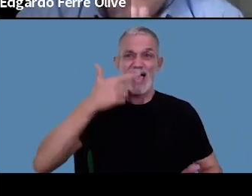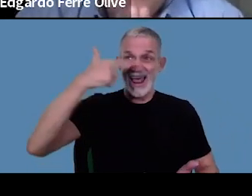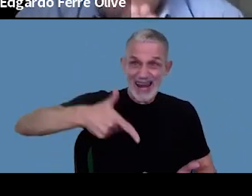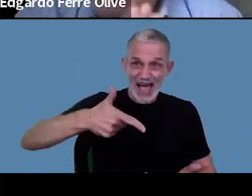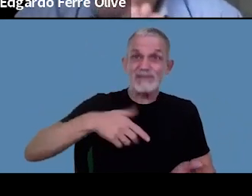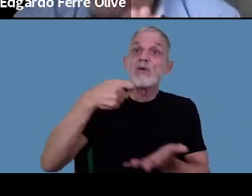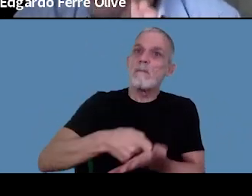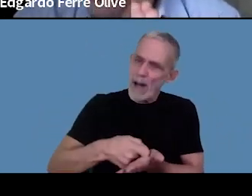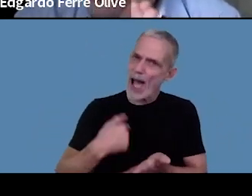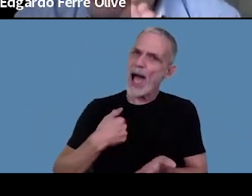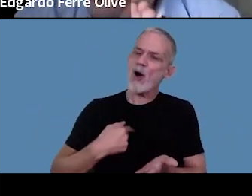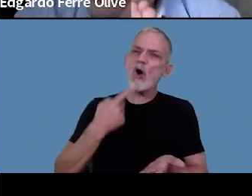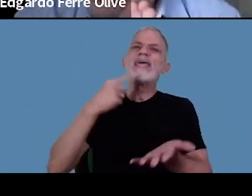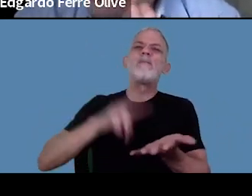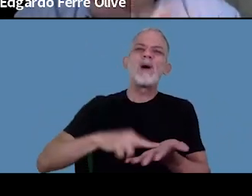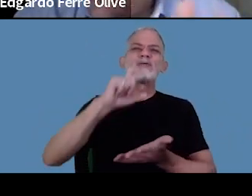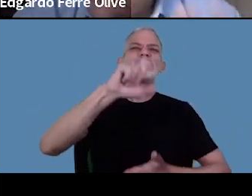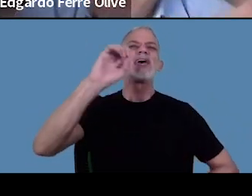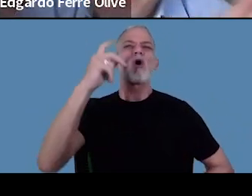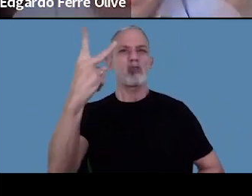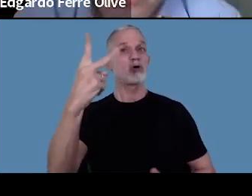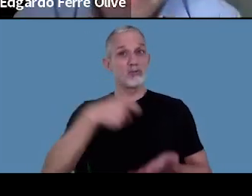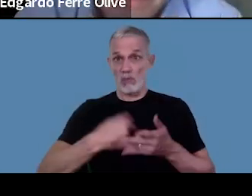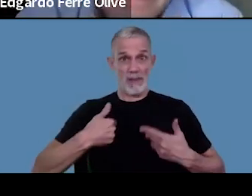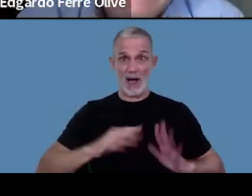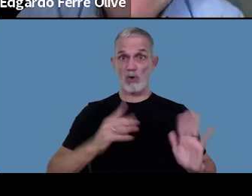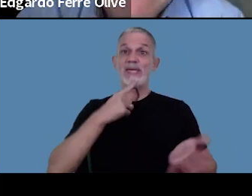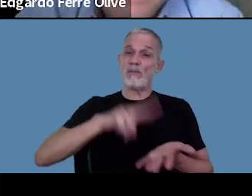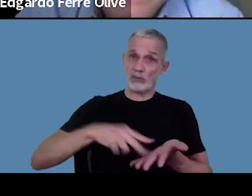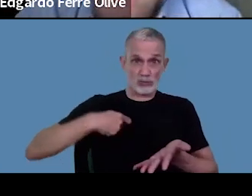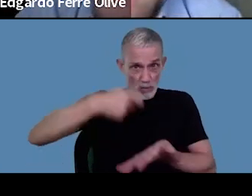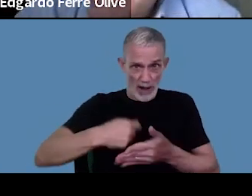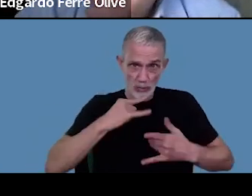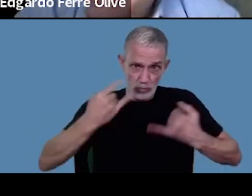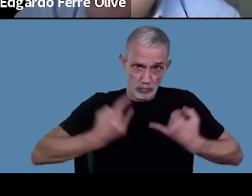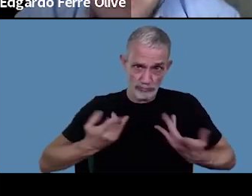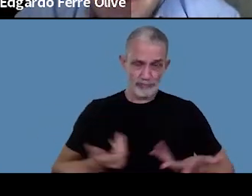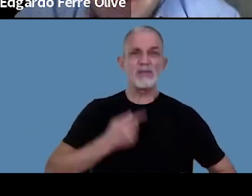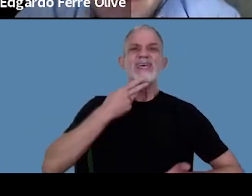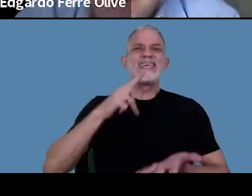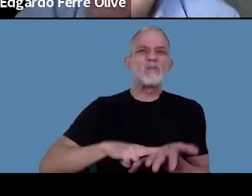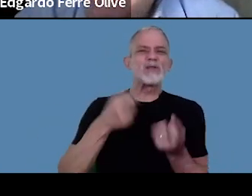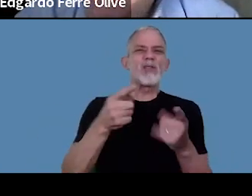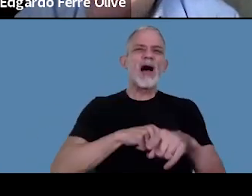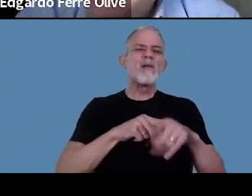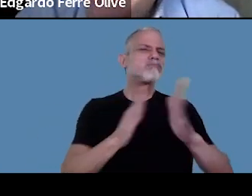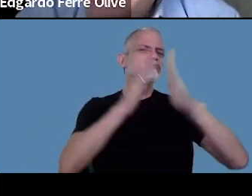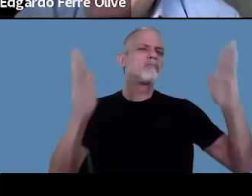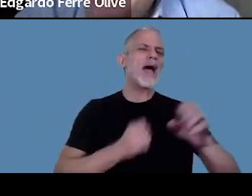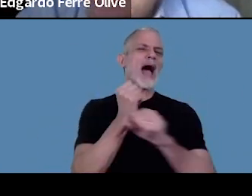pagando este impuesto al dióxido de carbono. ¿Está bien? La proporción que fuera, pero yo la estoy pagando. Este impuesto se le ha dado una vigencia hasta diciembre